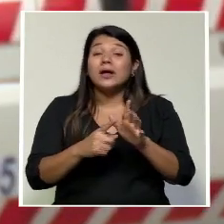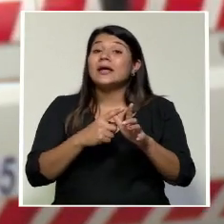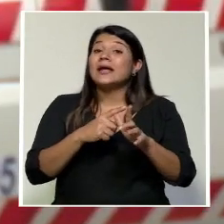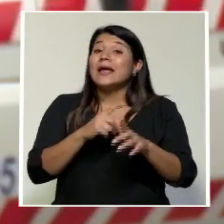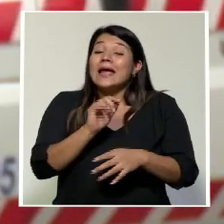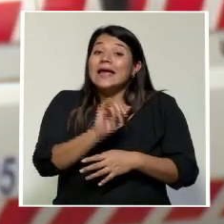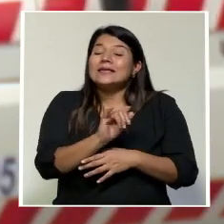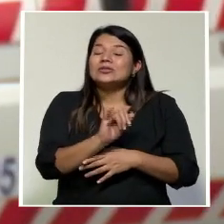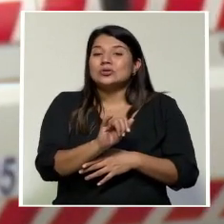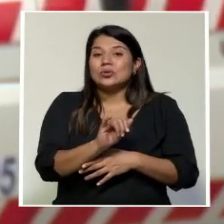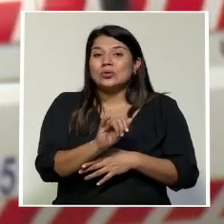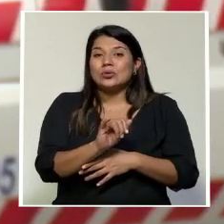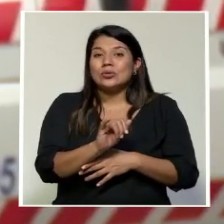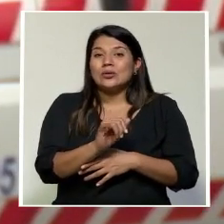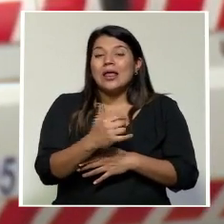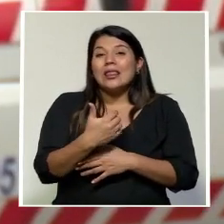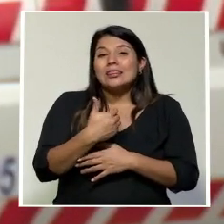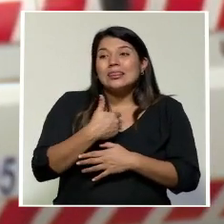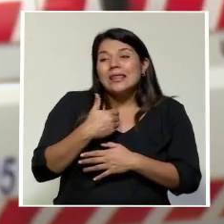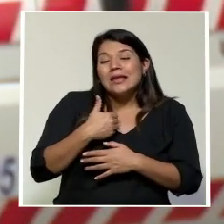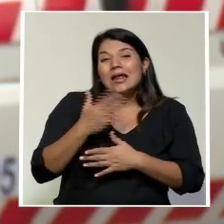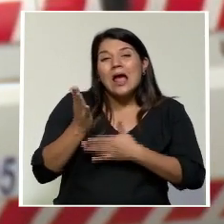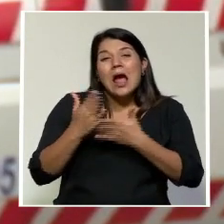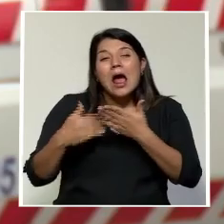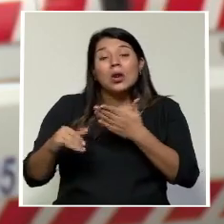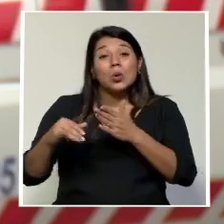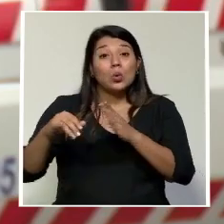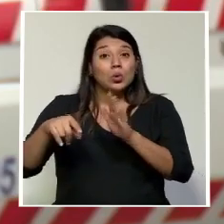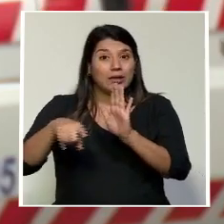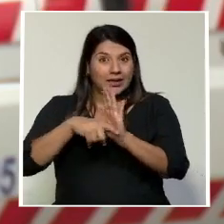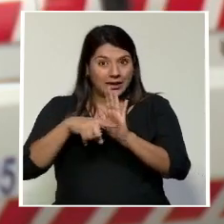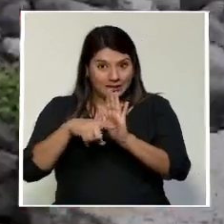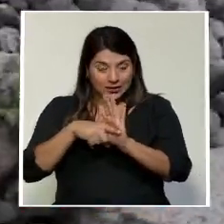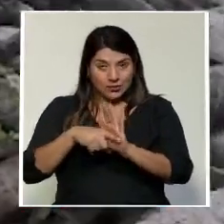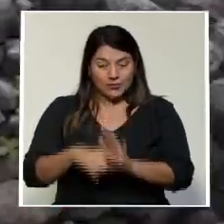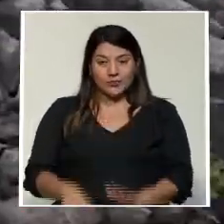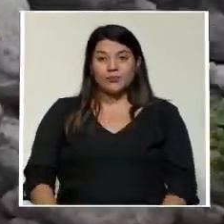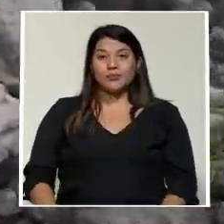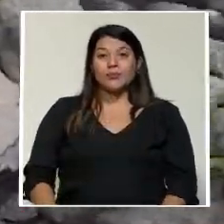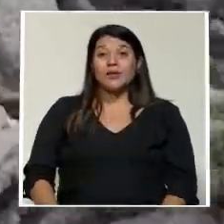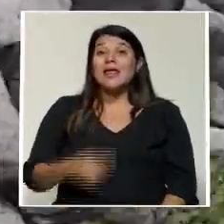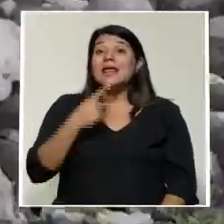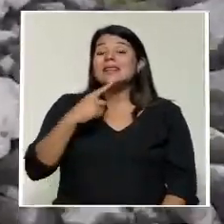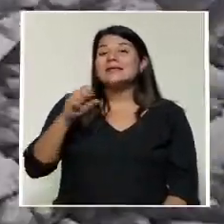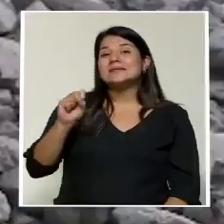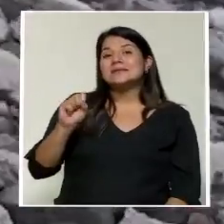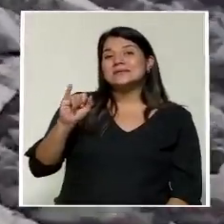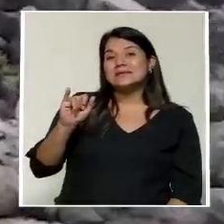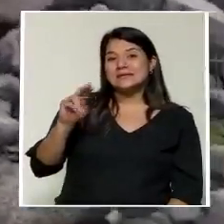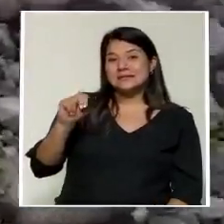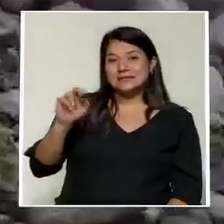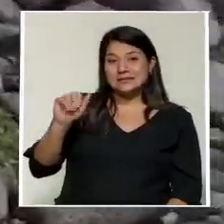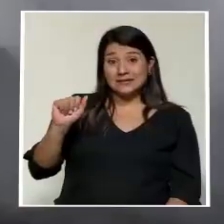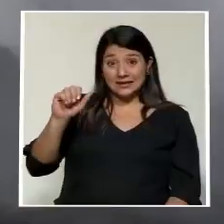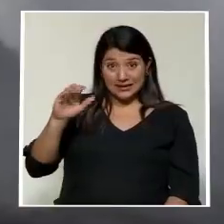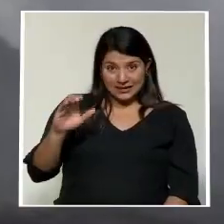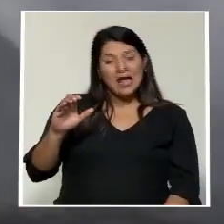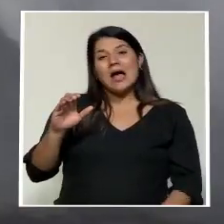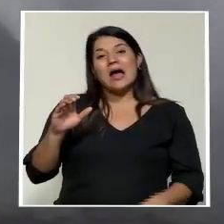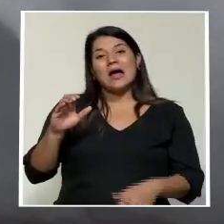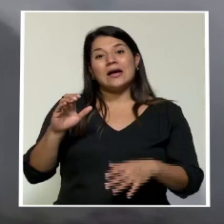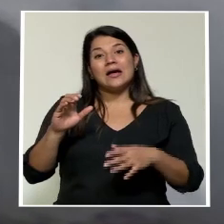parte negativa en todo el ámbito. De acuerdo con el SINAC, el incremento de ofertas de tours